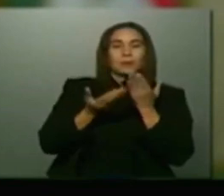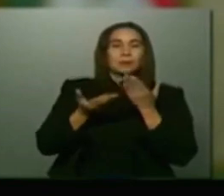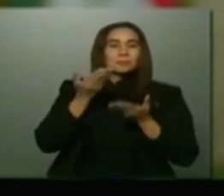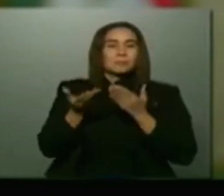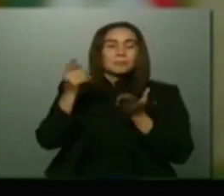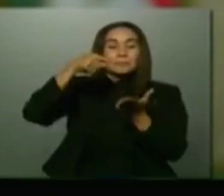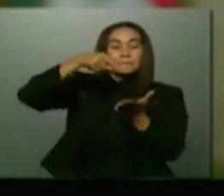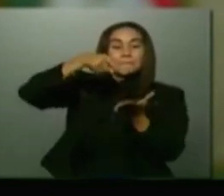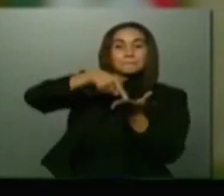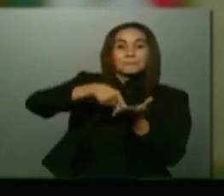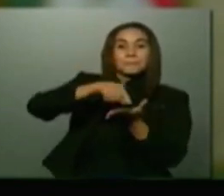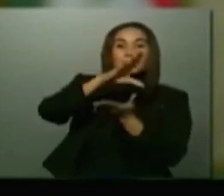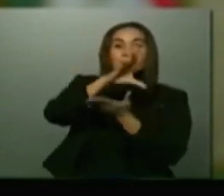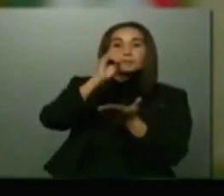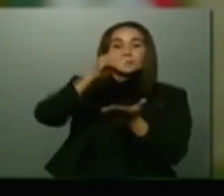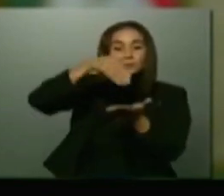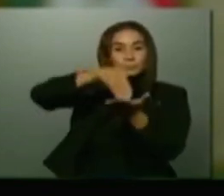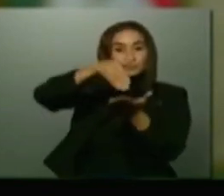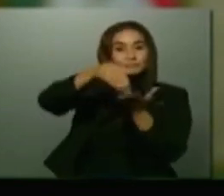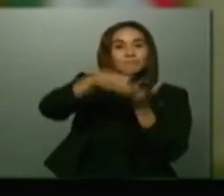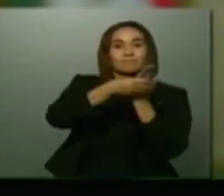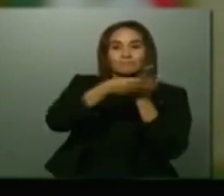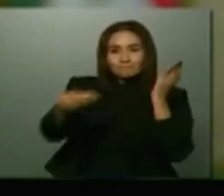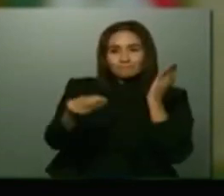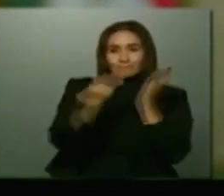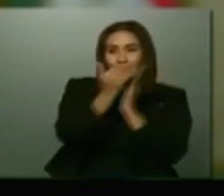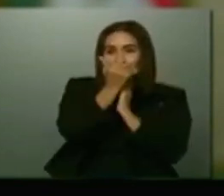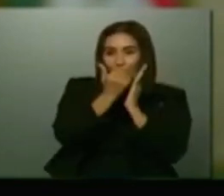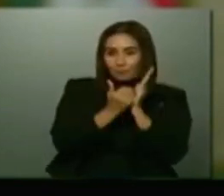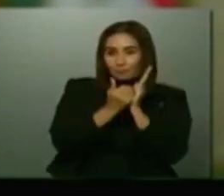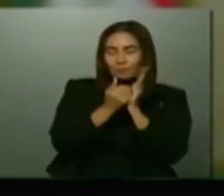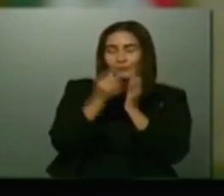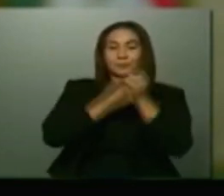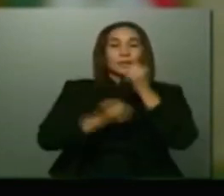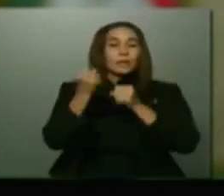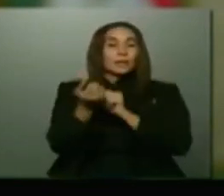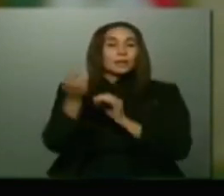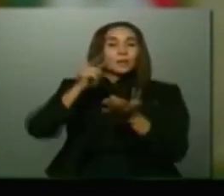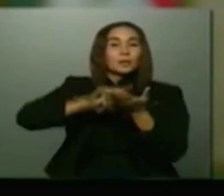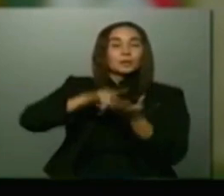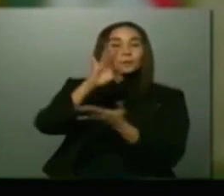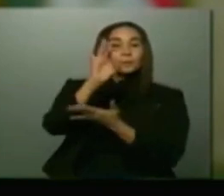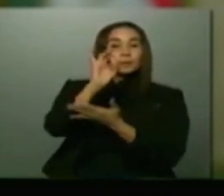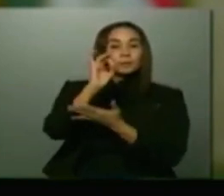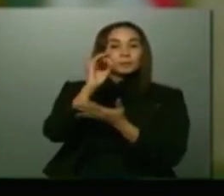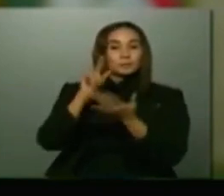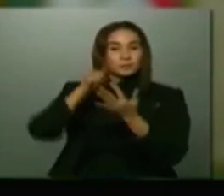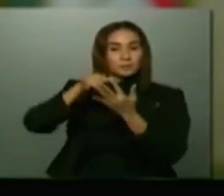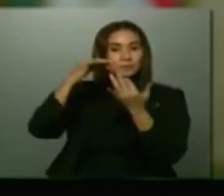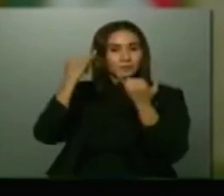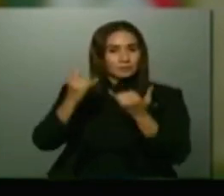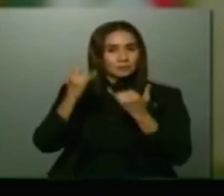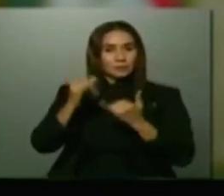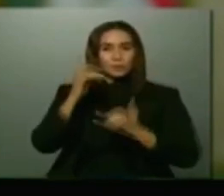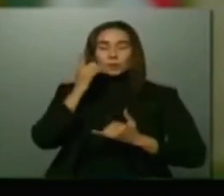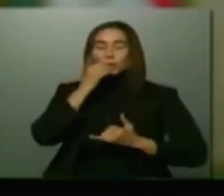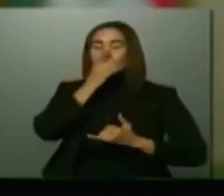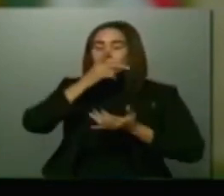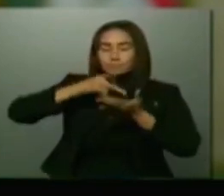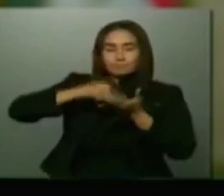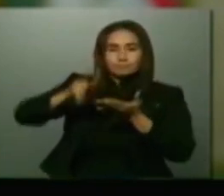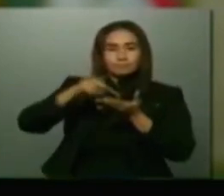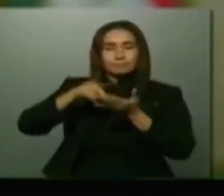aproximadamente 1.500 millones de dólares. Desde el 2008 a la fecha, los dominicanos hemos pagado